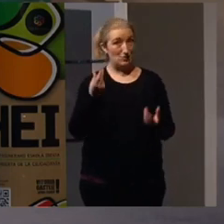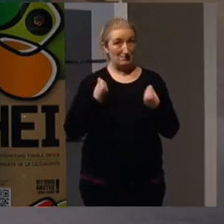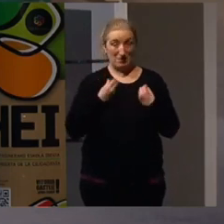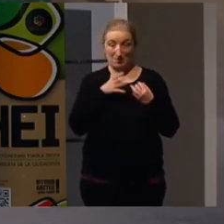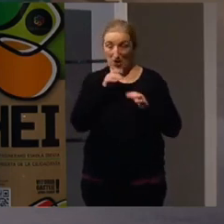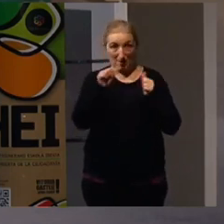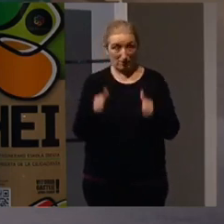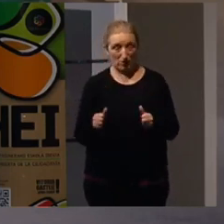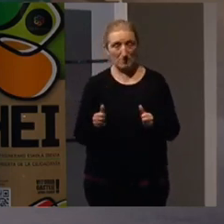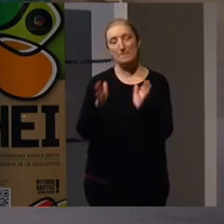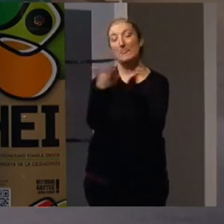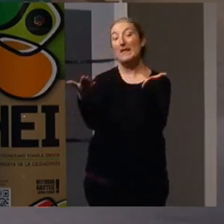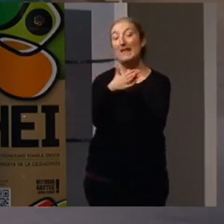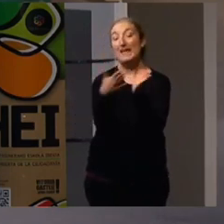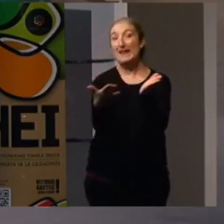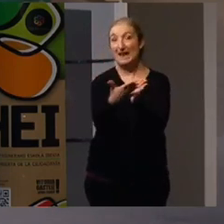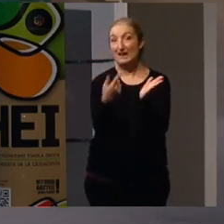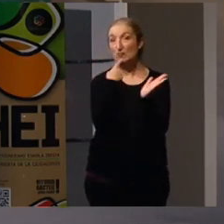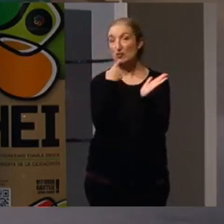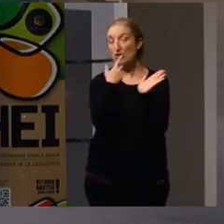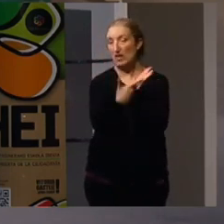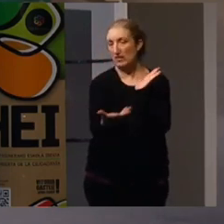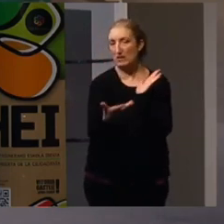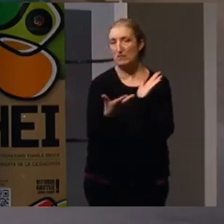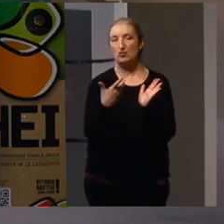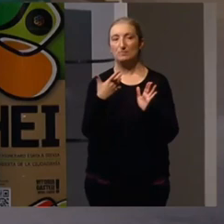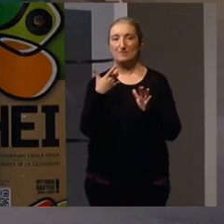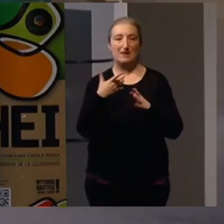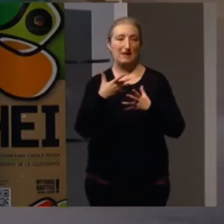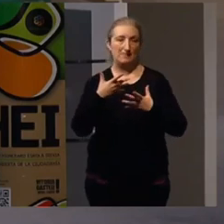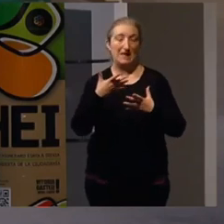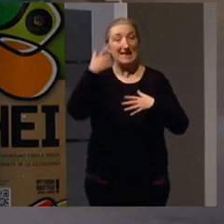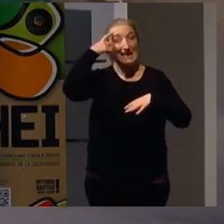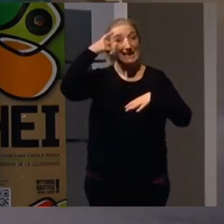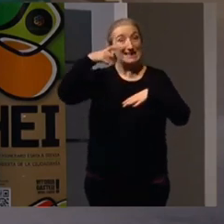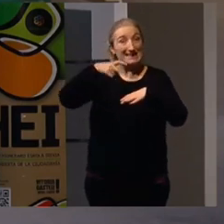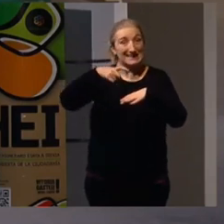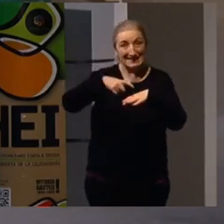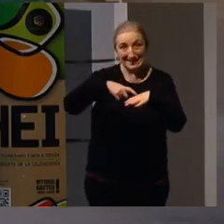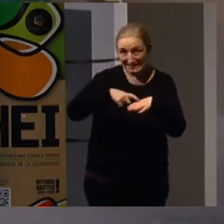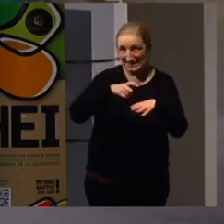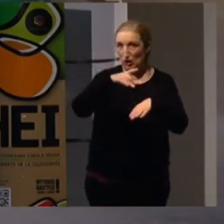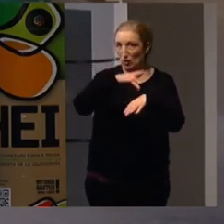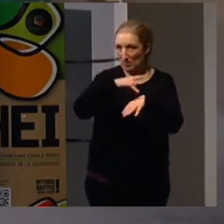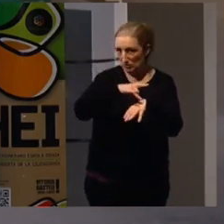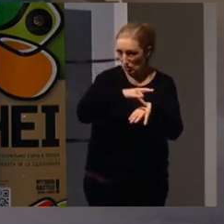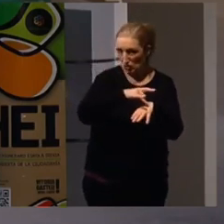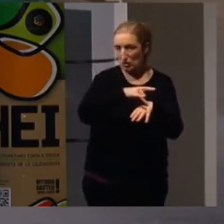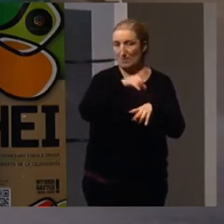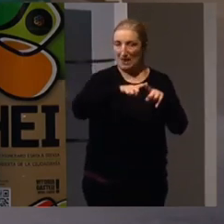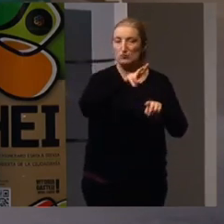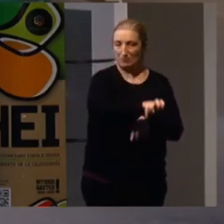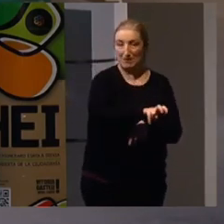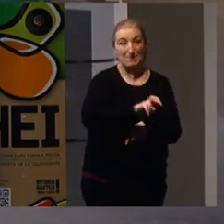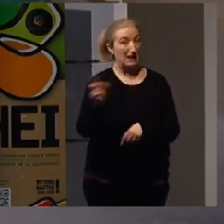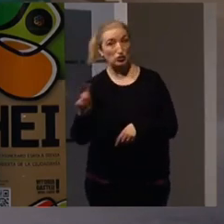eso. En el libro decimos que para ilustrar esta parte de que la psicopatología, la psicopatología y la clínica valen para algunas cosas, pero para otras